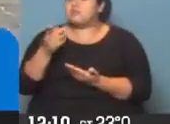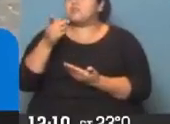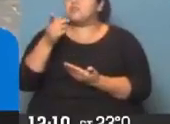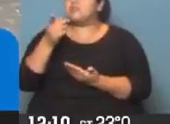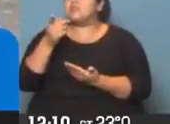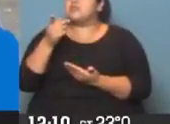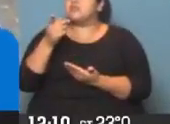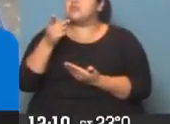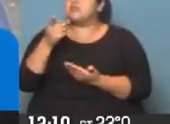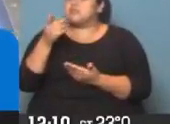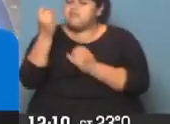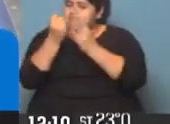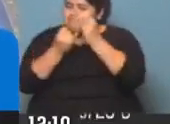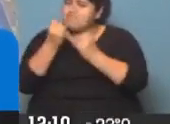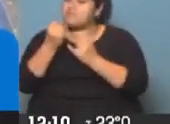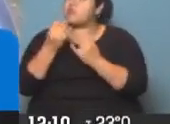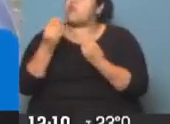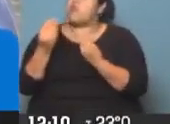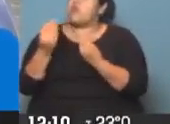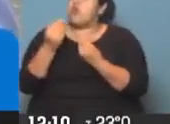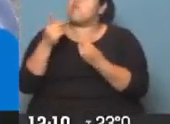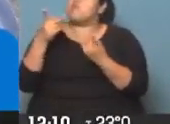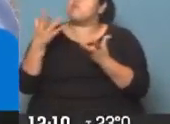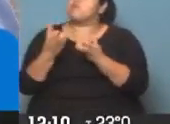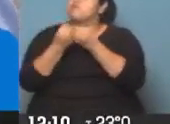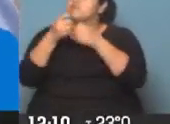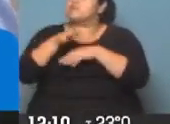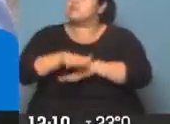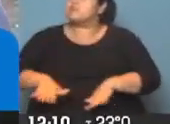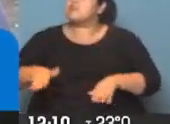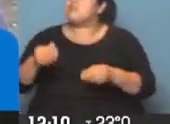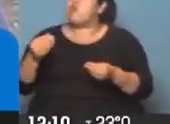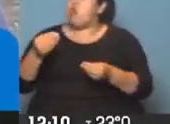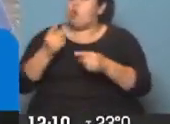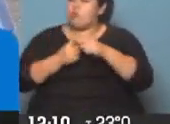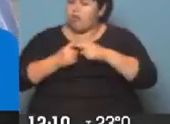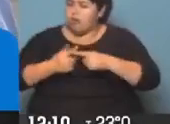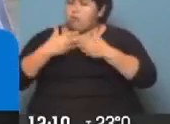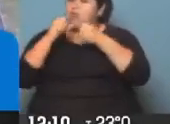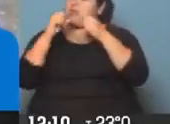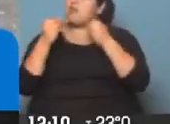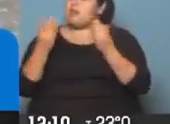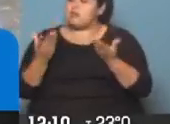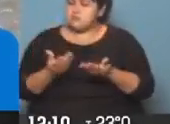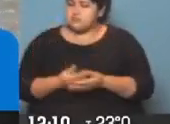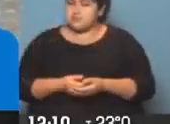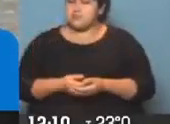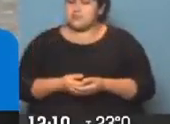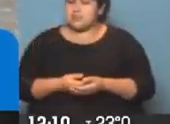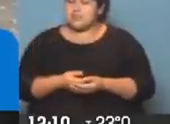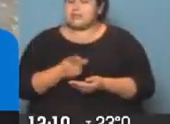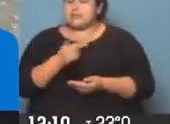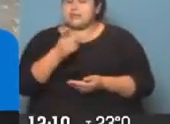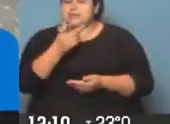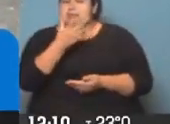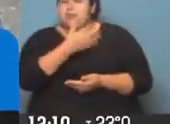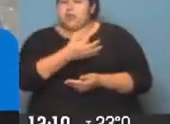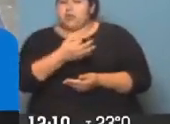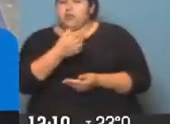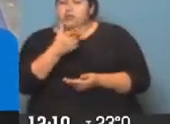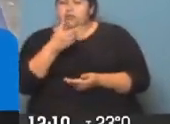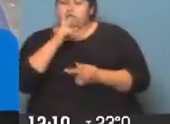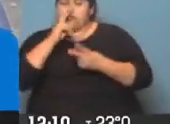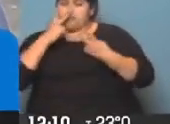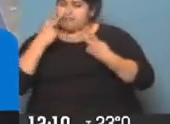menos, profundizado desde UNICEF para dar con este porcentaje tan elevado? Bien, como bien decías, junto con un grupo